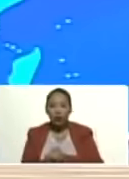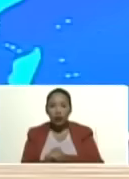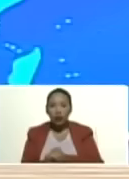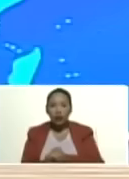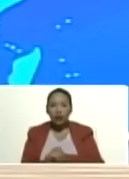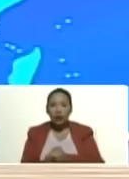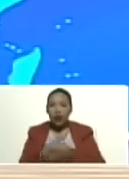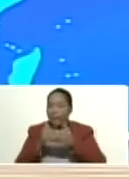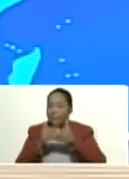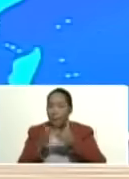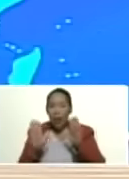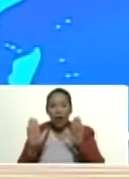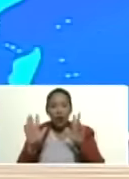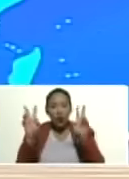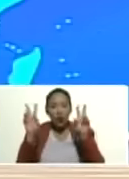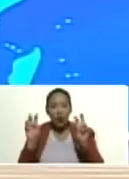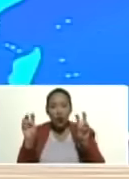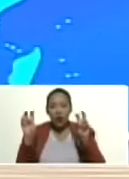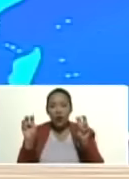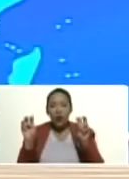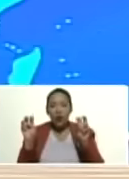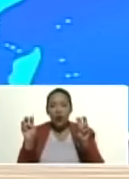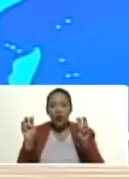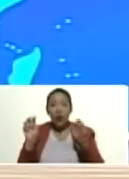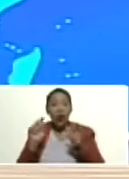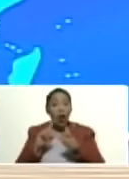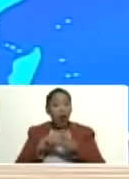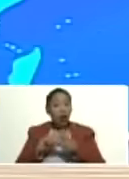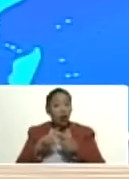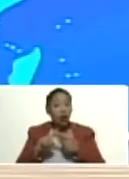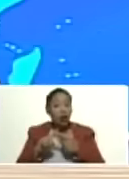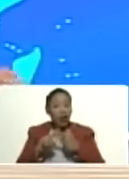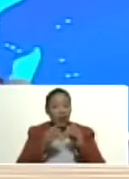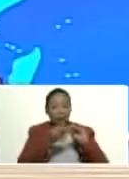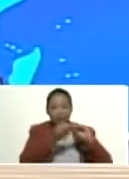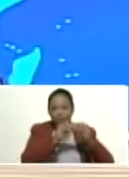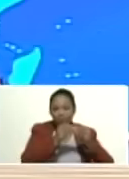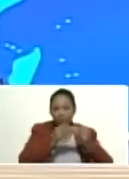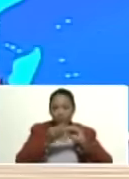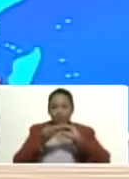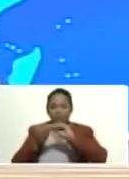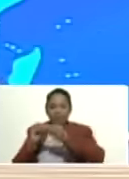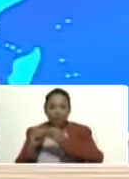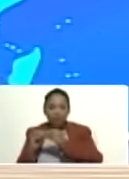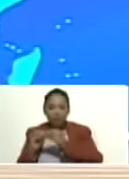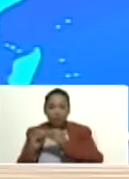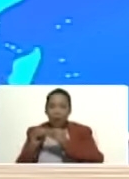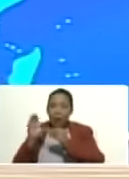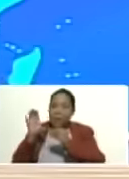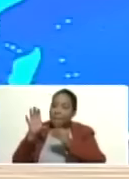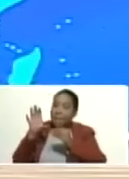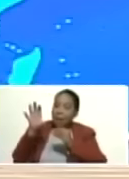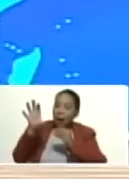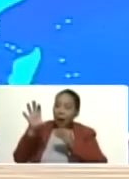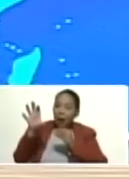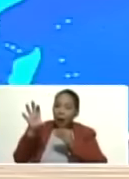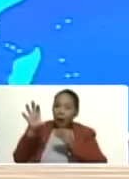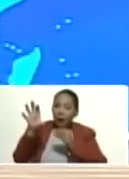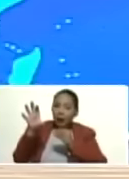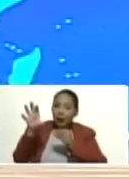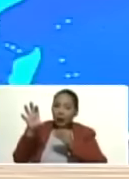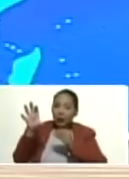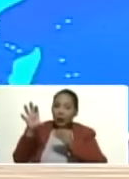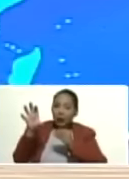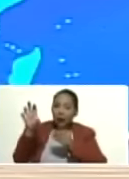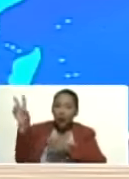fundacional. Y es para entonces cuando se configura lo que se llama el mapa político